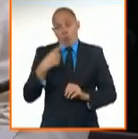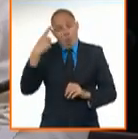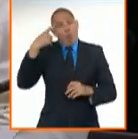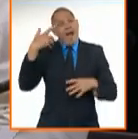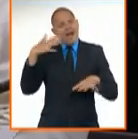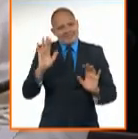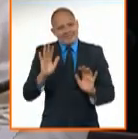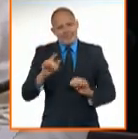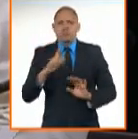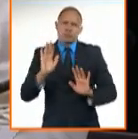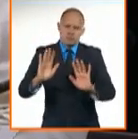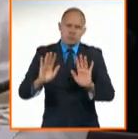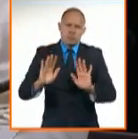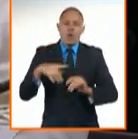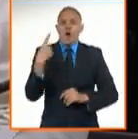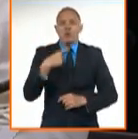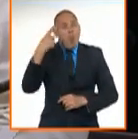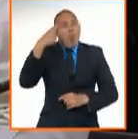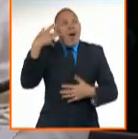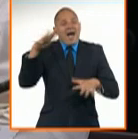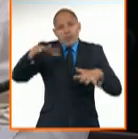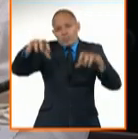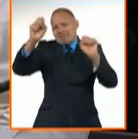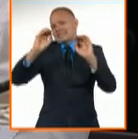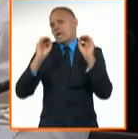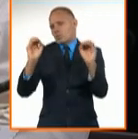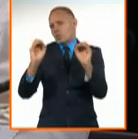cuando se produce esta eventualidad